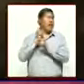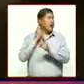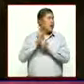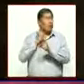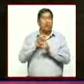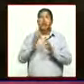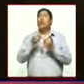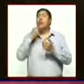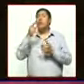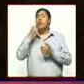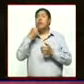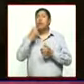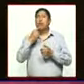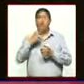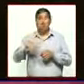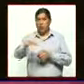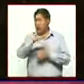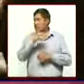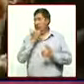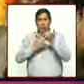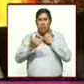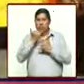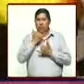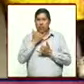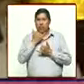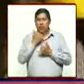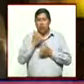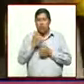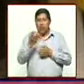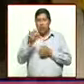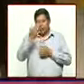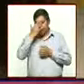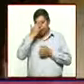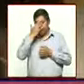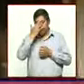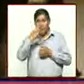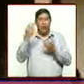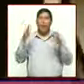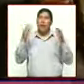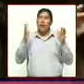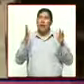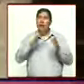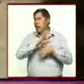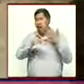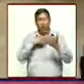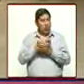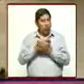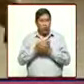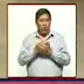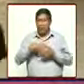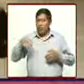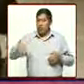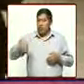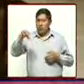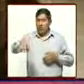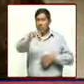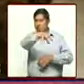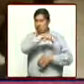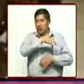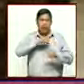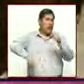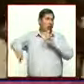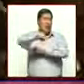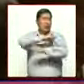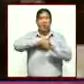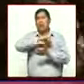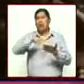Exactamente, como les decía en los despachos precedentes, básicamente ya están en todas las esquinas alrededor de